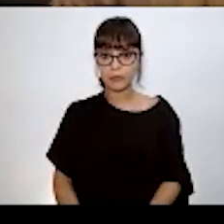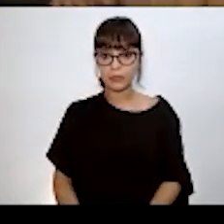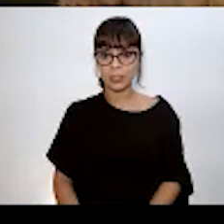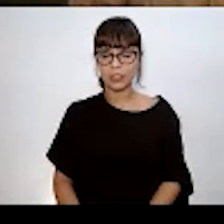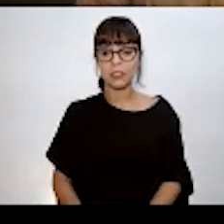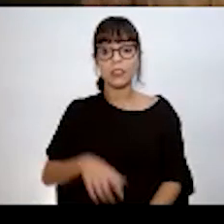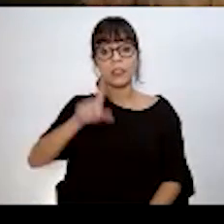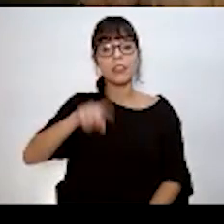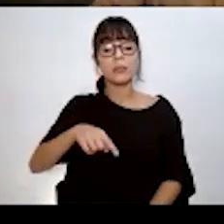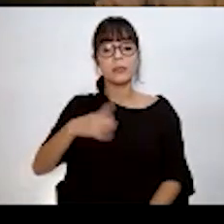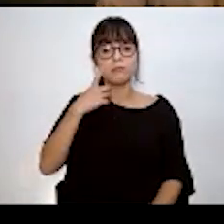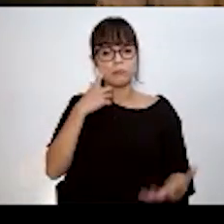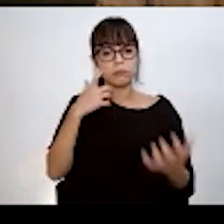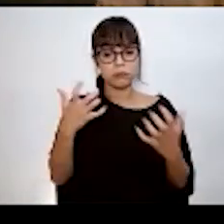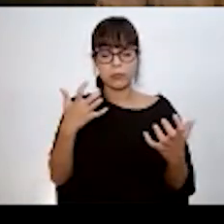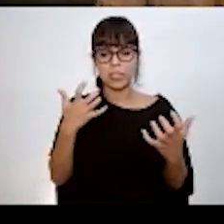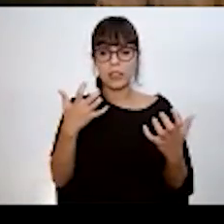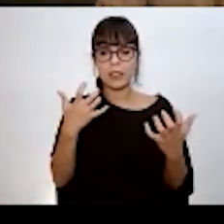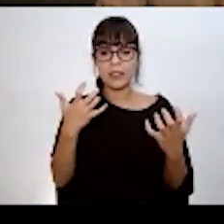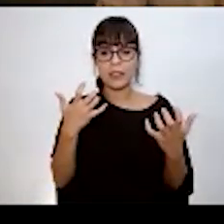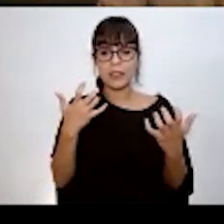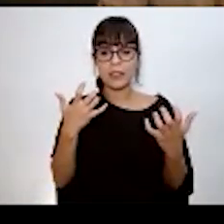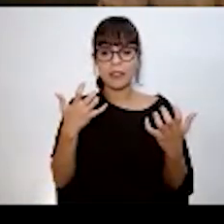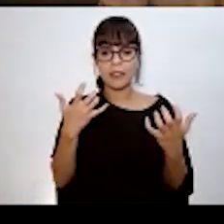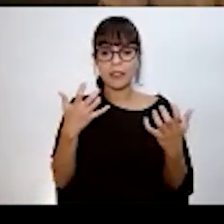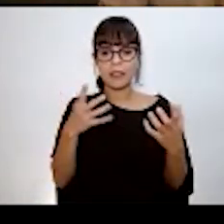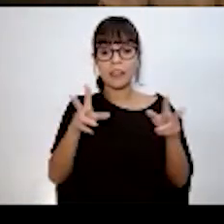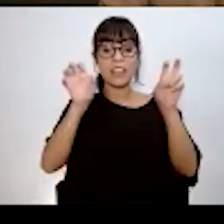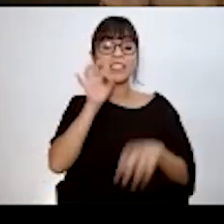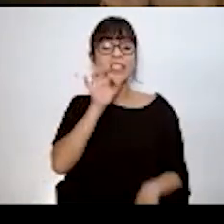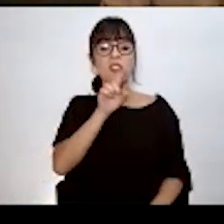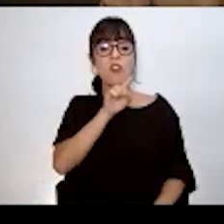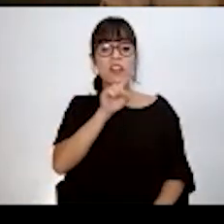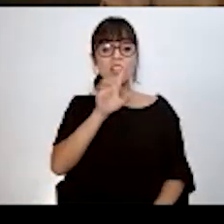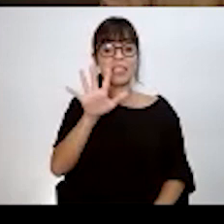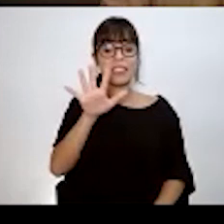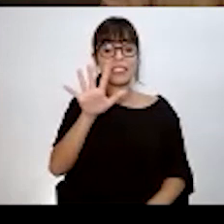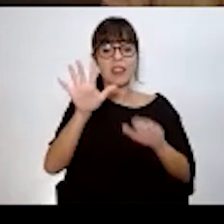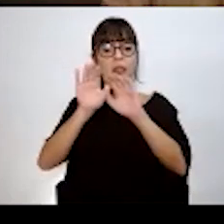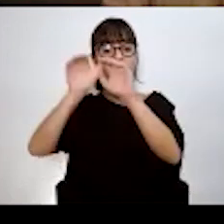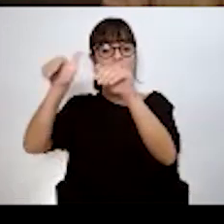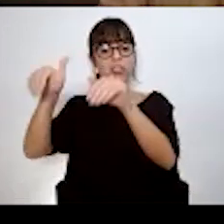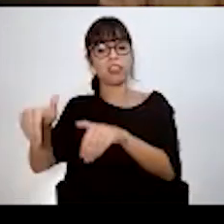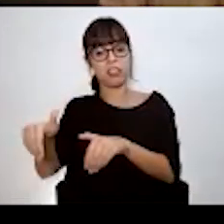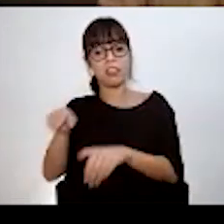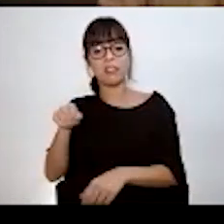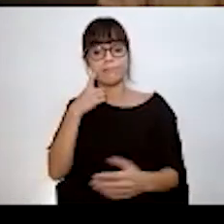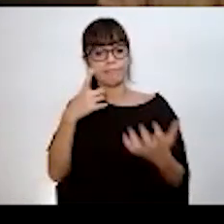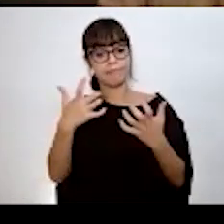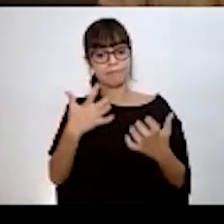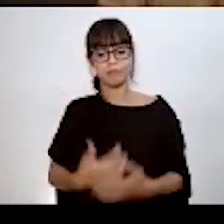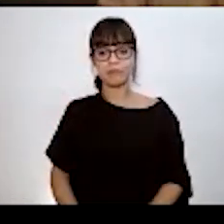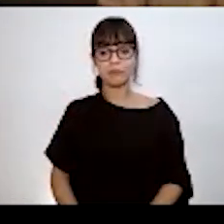ese declive que hubo a partir de mediados del siglo XV. Y después también, yo sé que ustedes